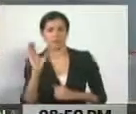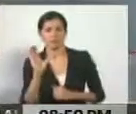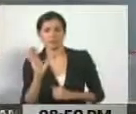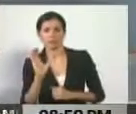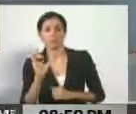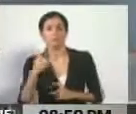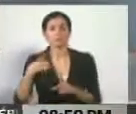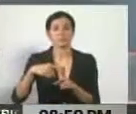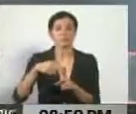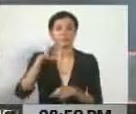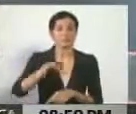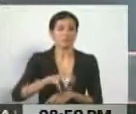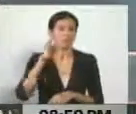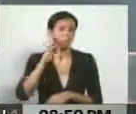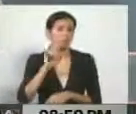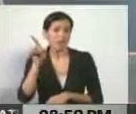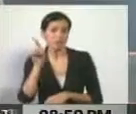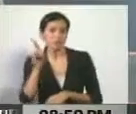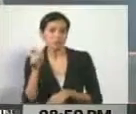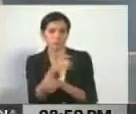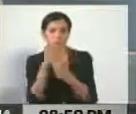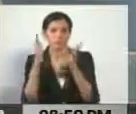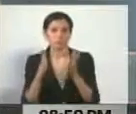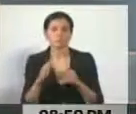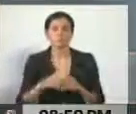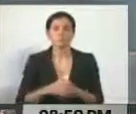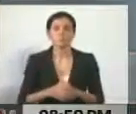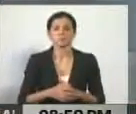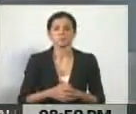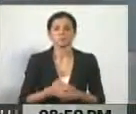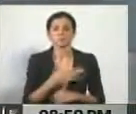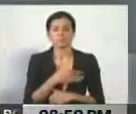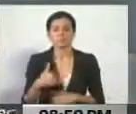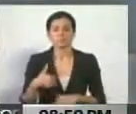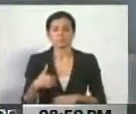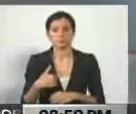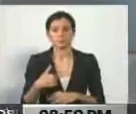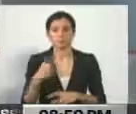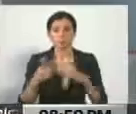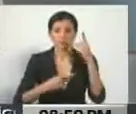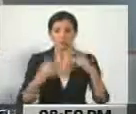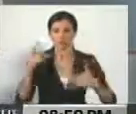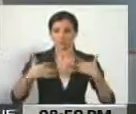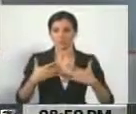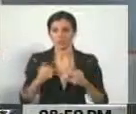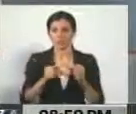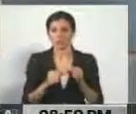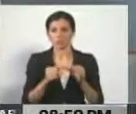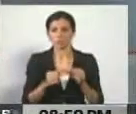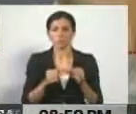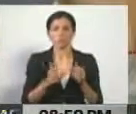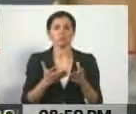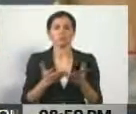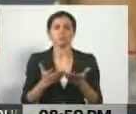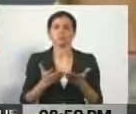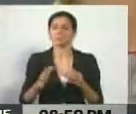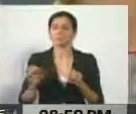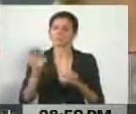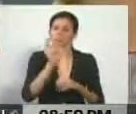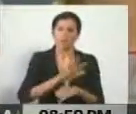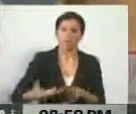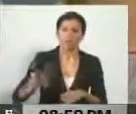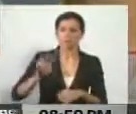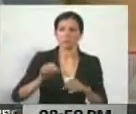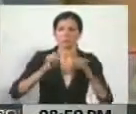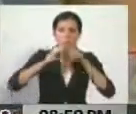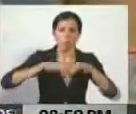Estado Bolívar, allá está el gobernador Rangel Gómez, pero que también queremos pues que este tipo de políticas se siga minando toda Venezuela. Nosotros